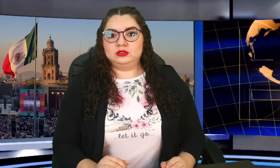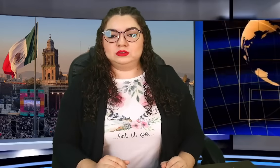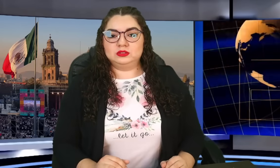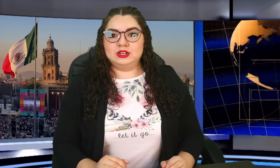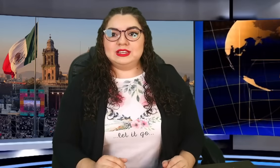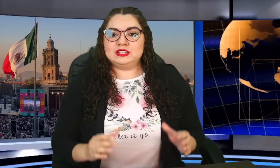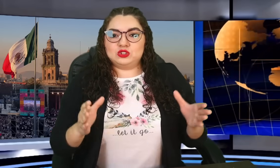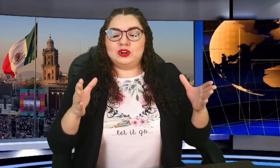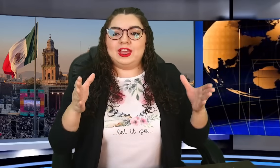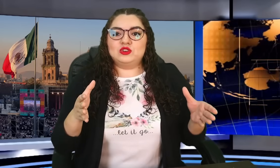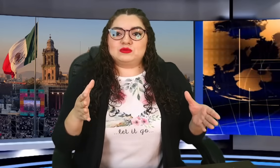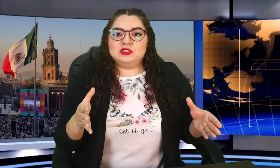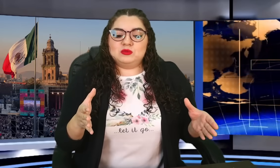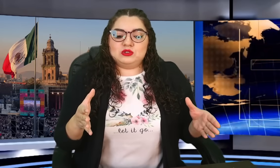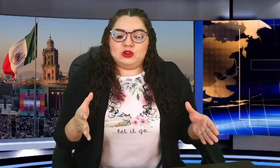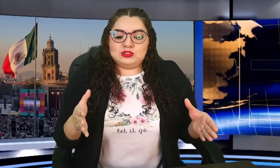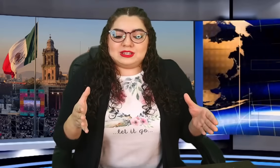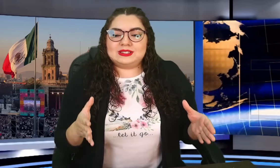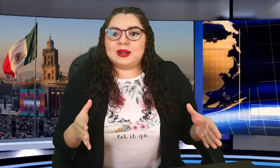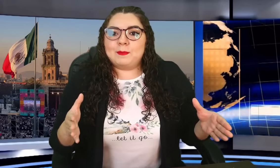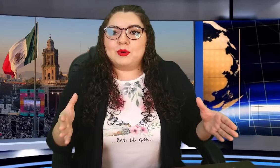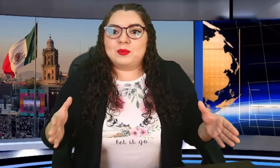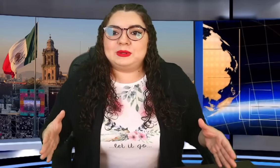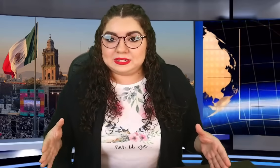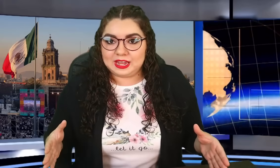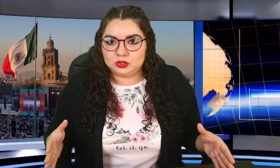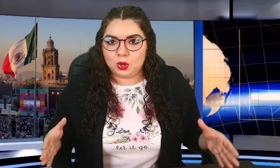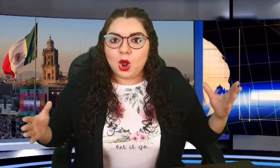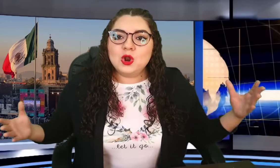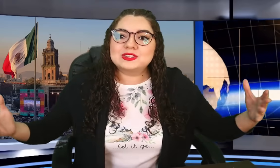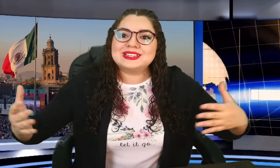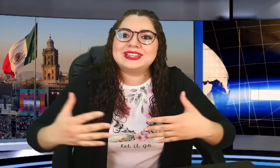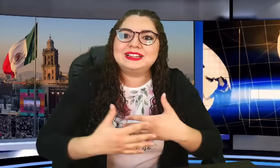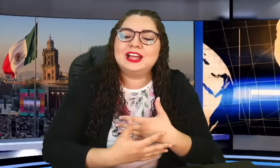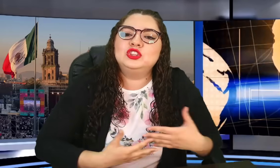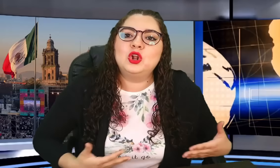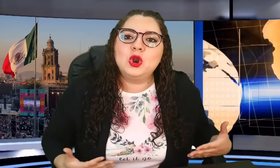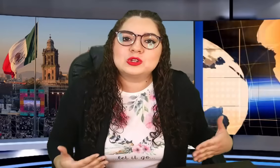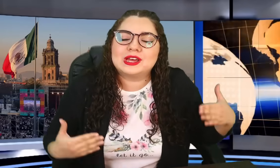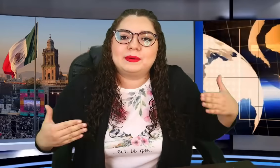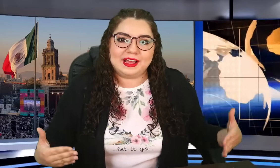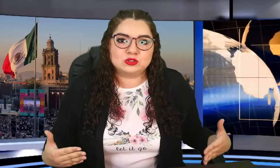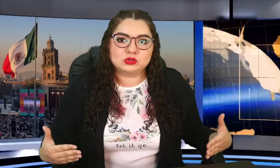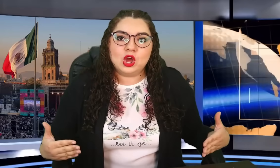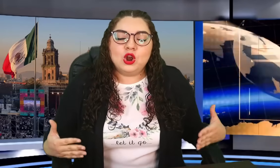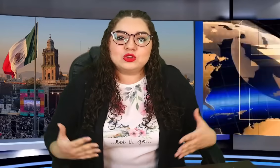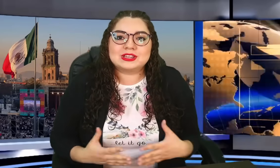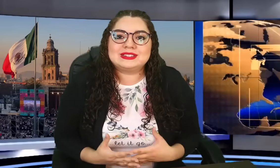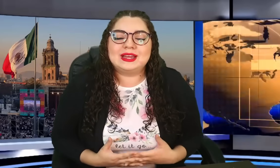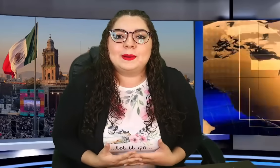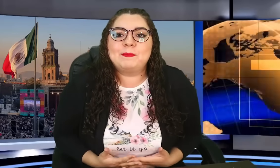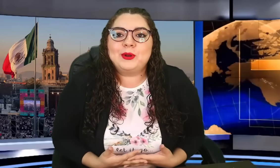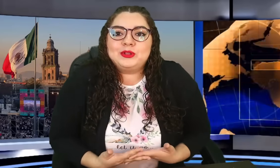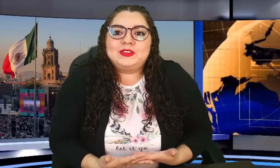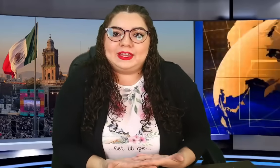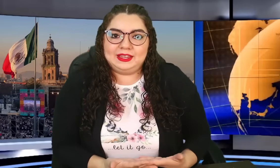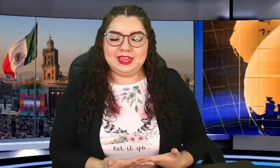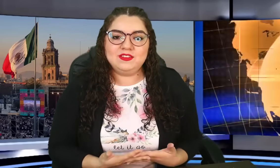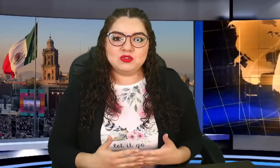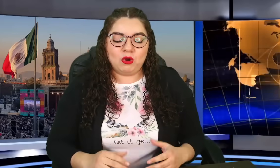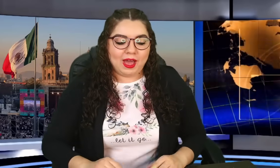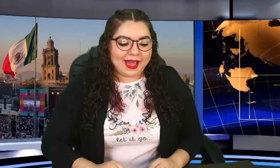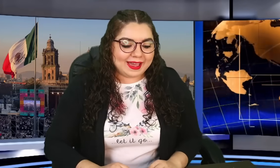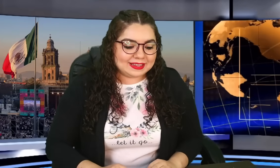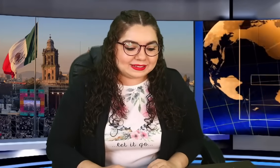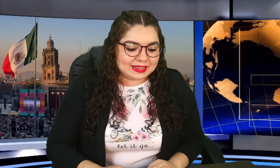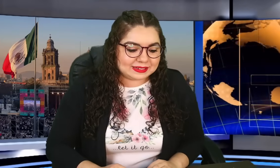Obrador si son ellos mismos los que están propiciando, los que están dando los abrazos, los que están